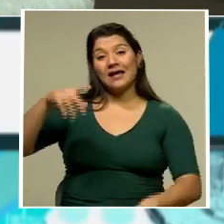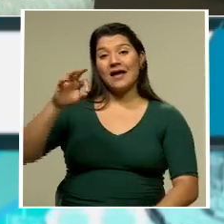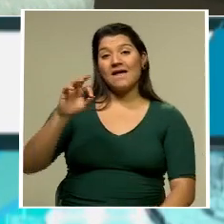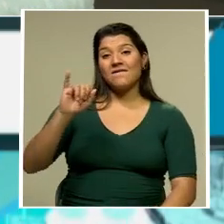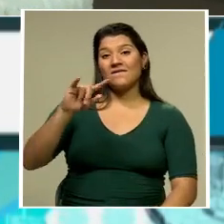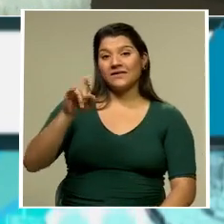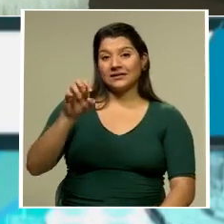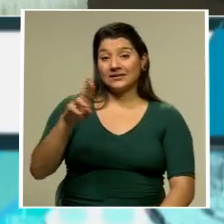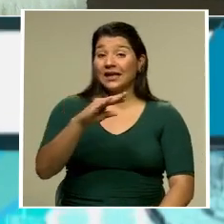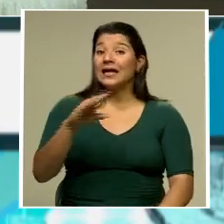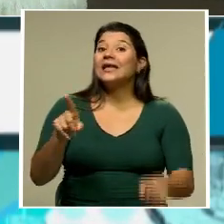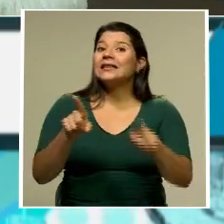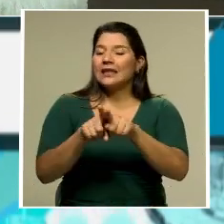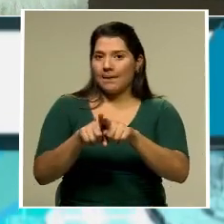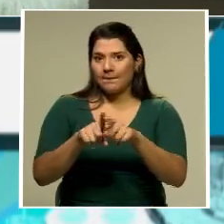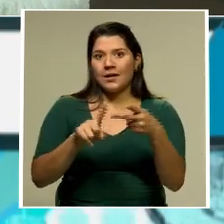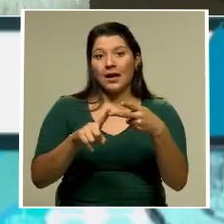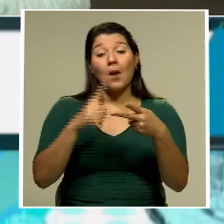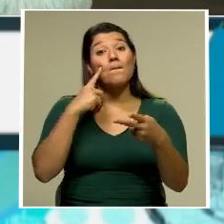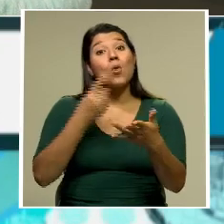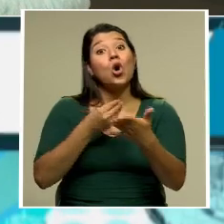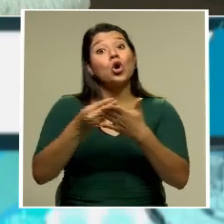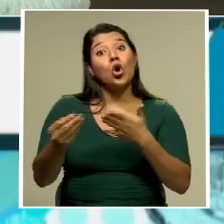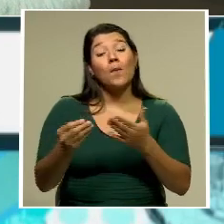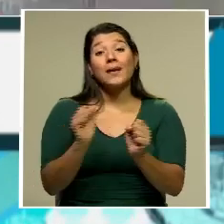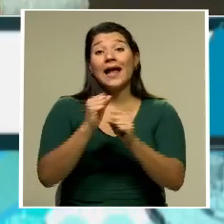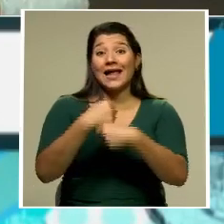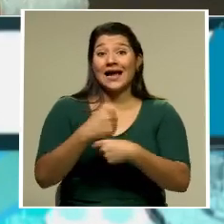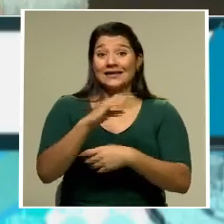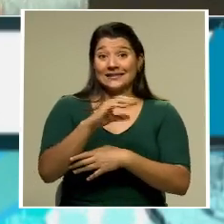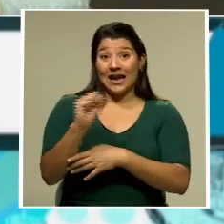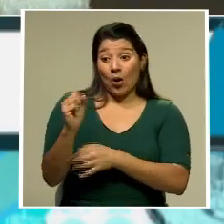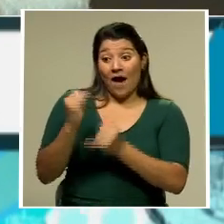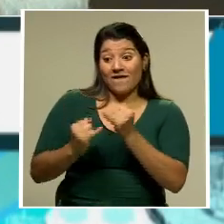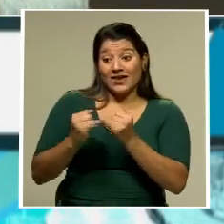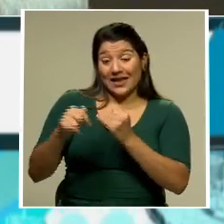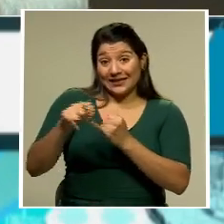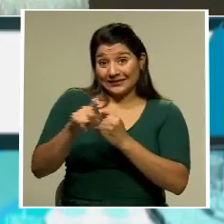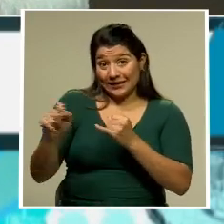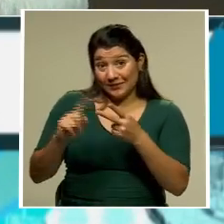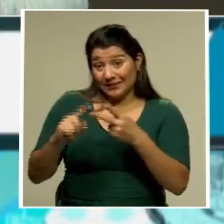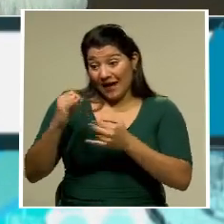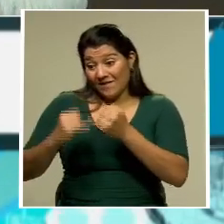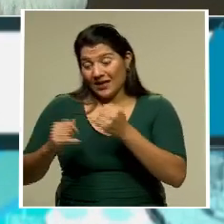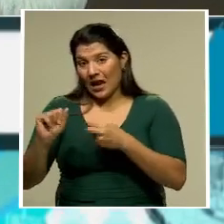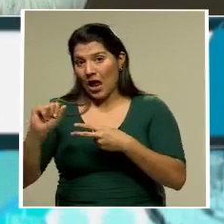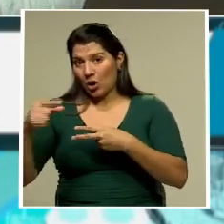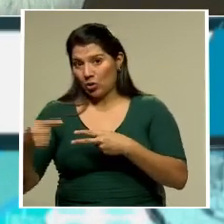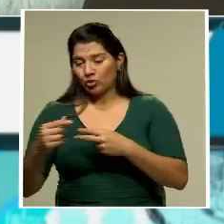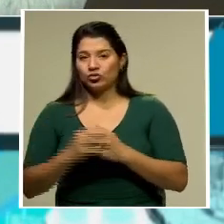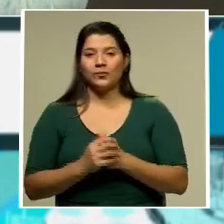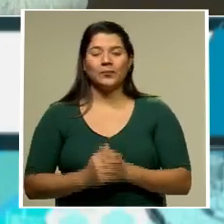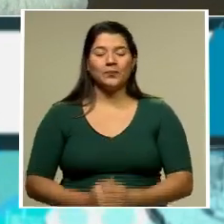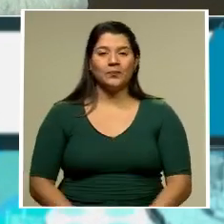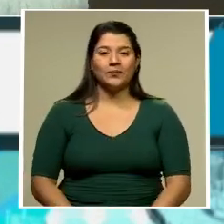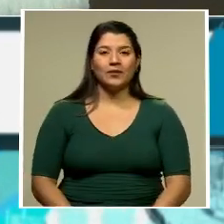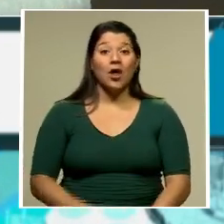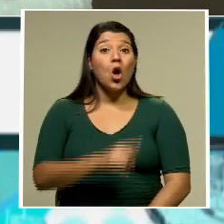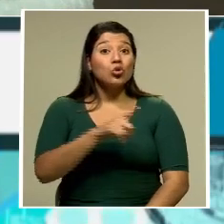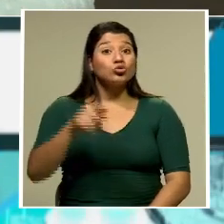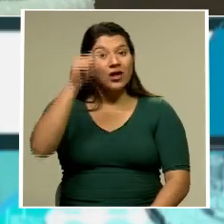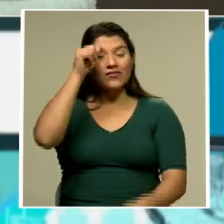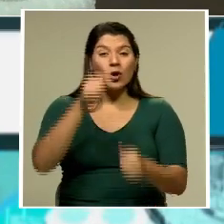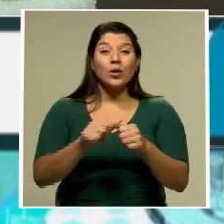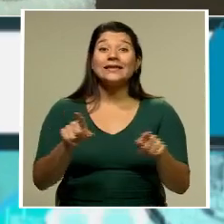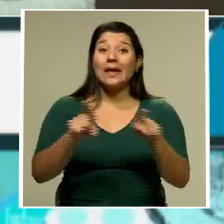Unidos, y también por la compra importante que se va a hacer a finales de este mes y también en el mes de agosto. Recordemos también